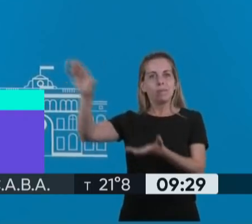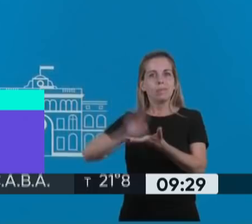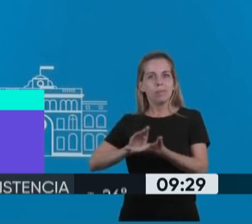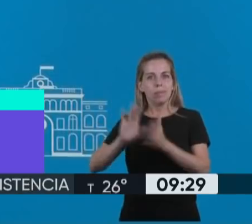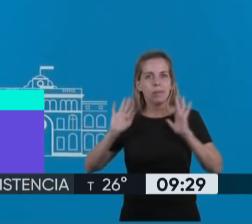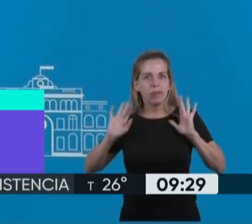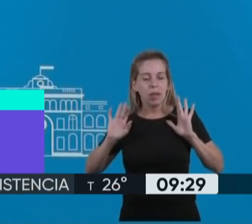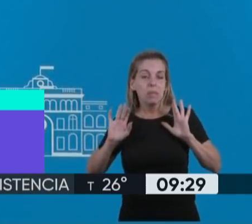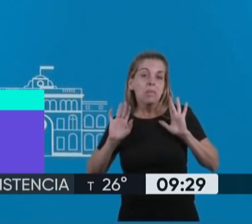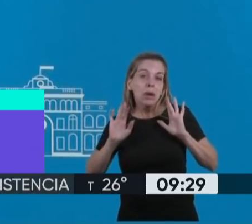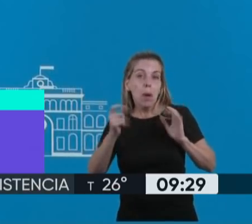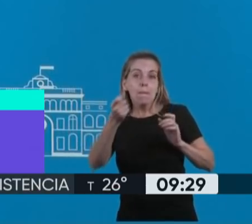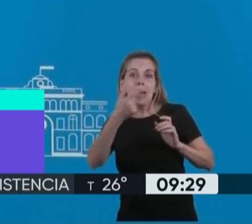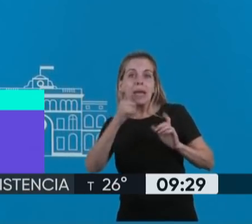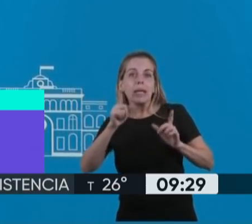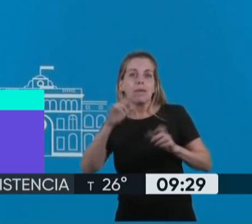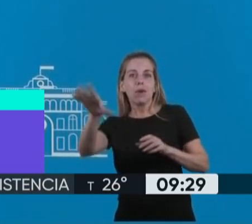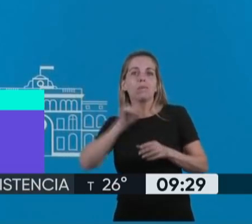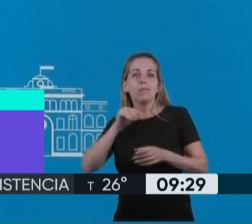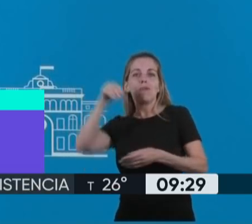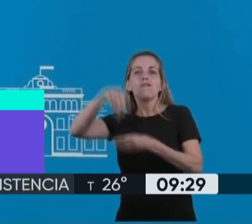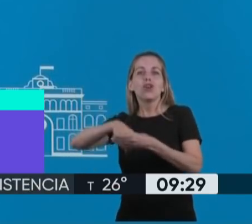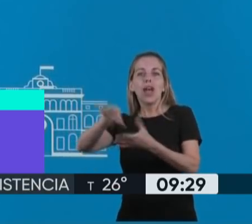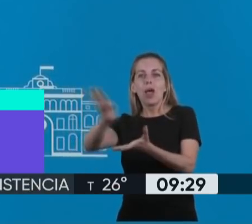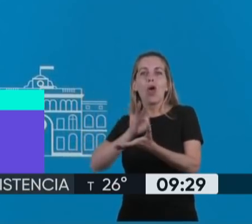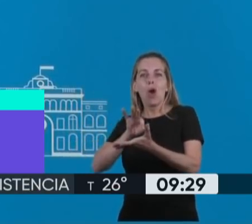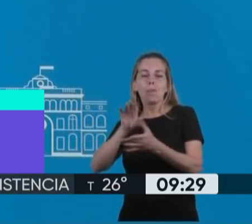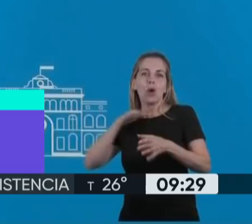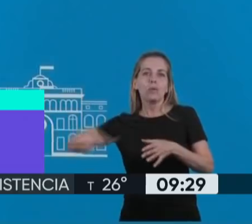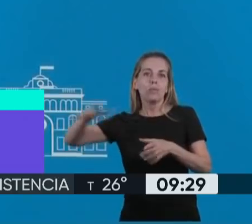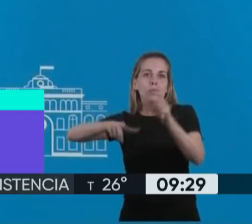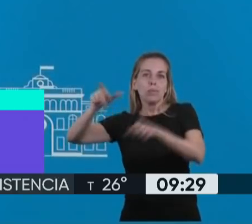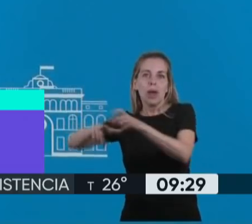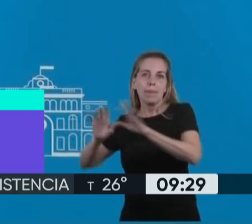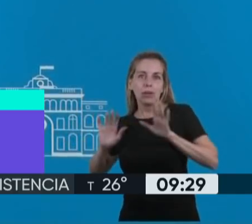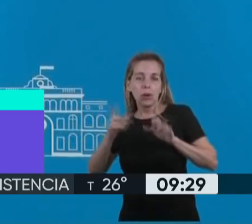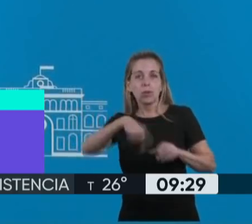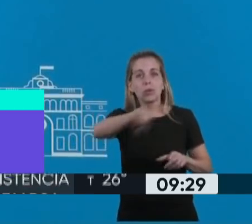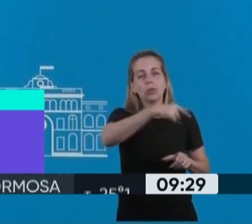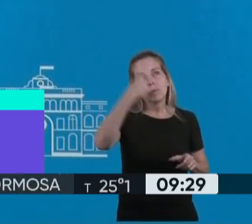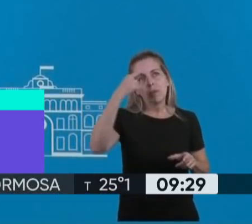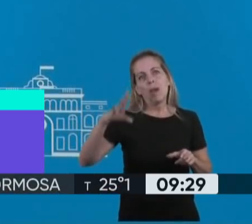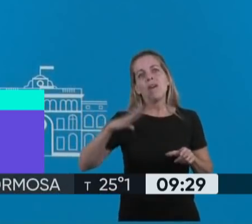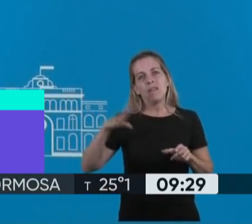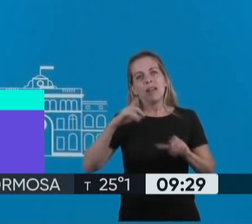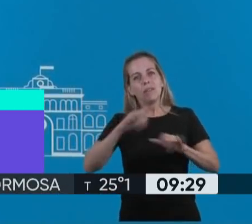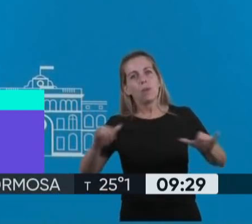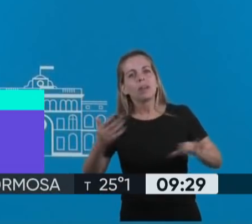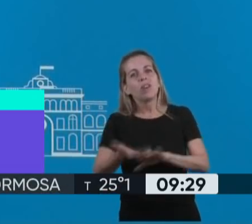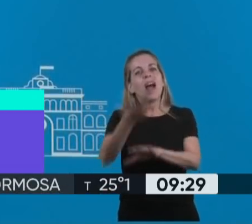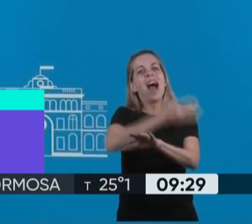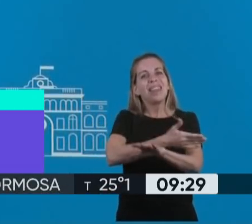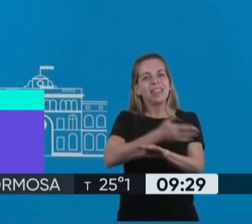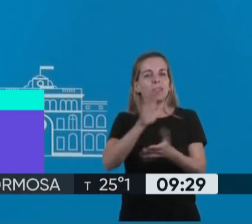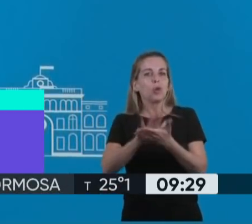voluntad popular, con lo cual, en cualquier caso, deberíamos ser capaces de hacer mayor docencia en cuanto a el